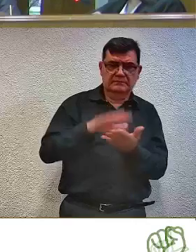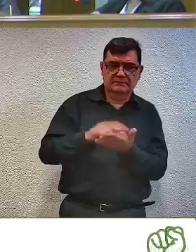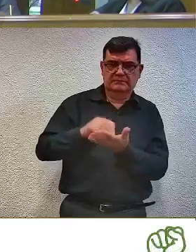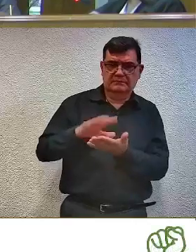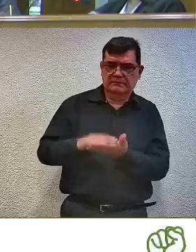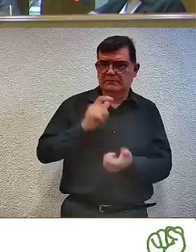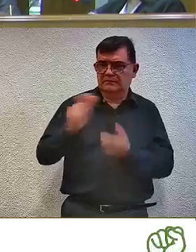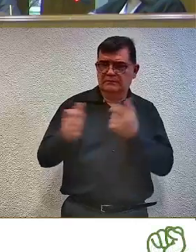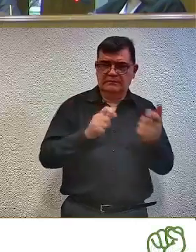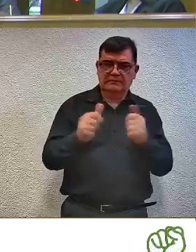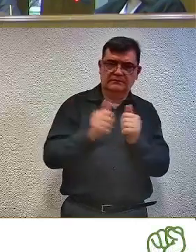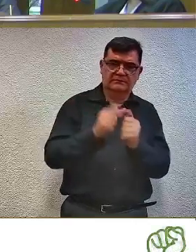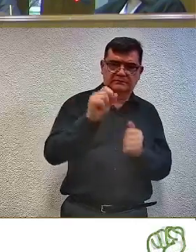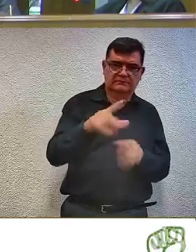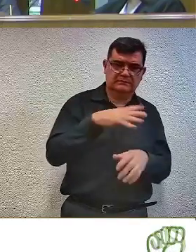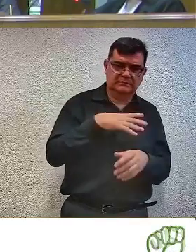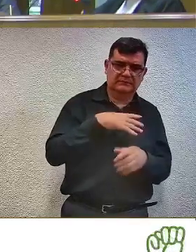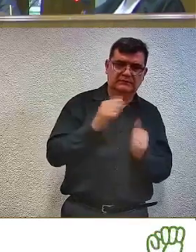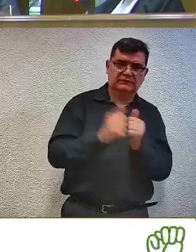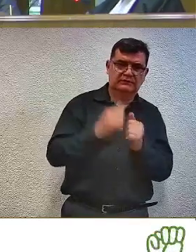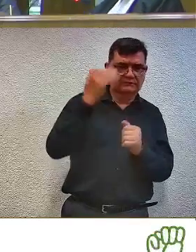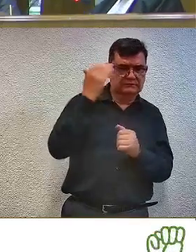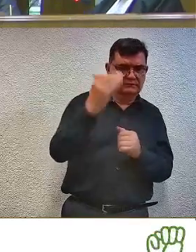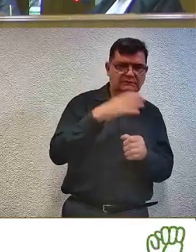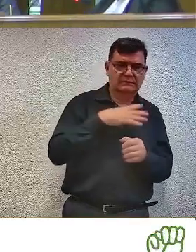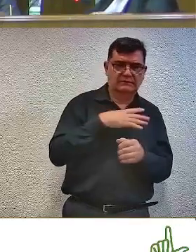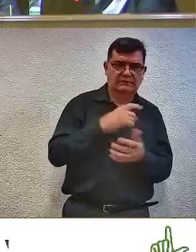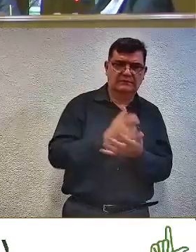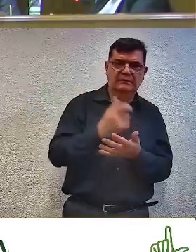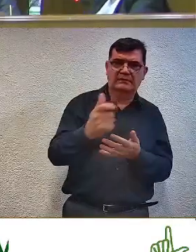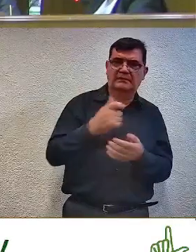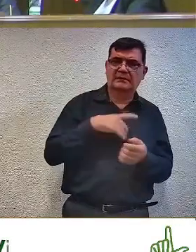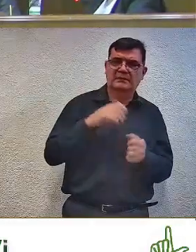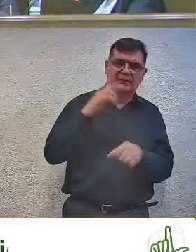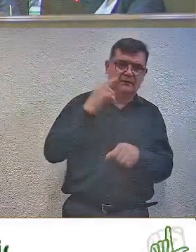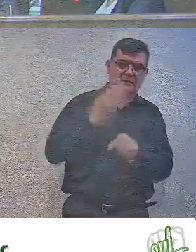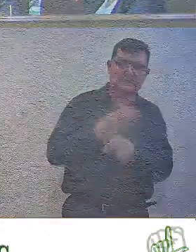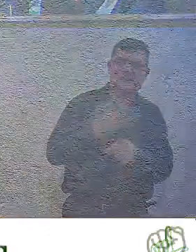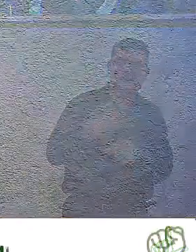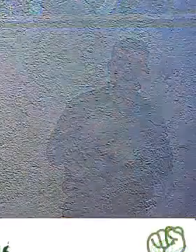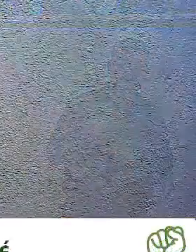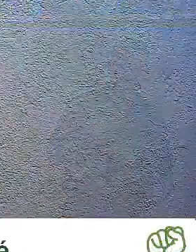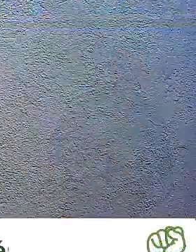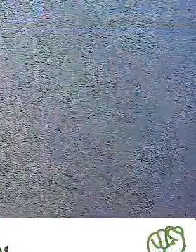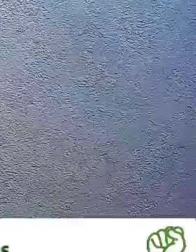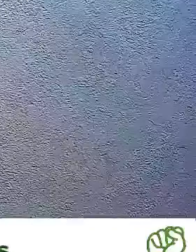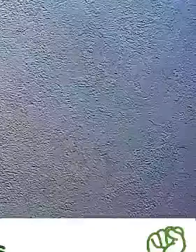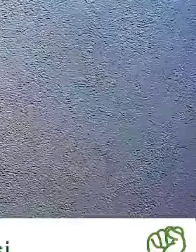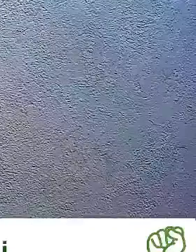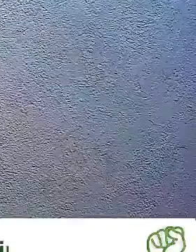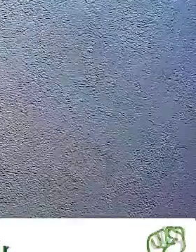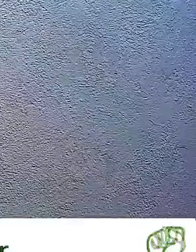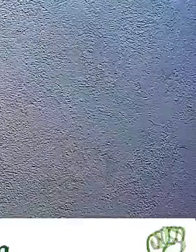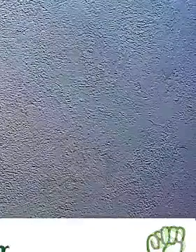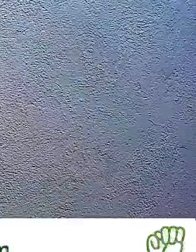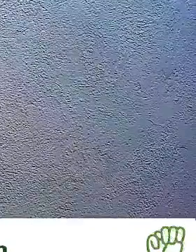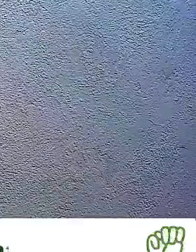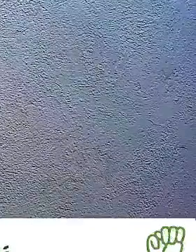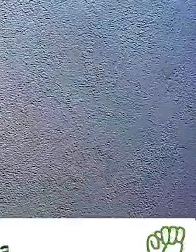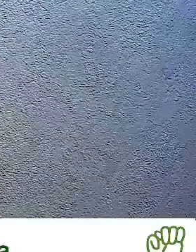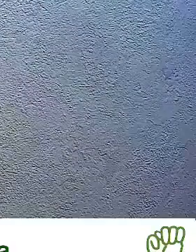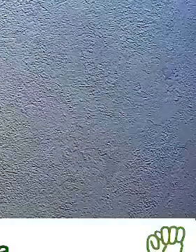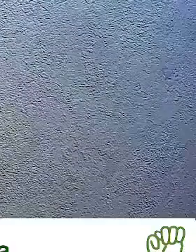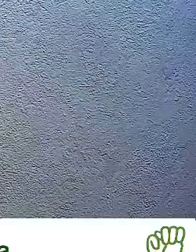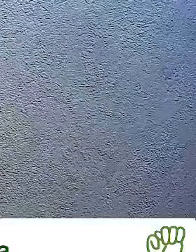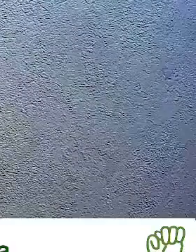valer por el actor en términos de las consideraciones expuestas en la presente resolución. Segundo, se ordena al Instituto Electoral realizar